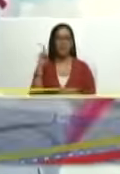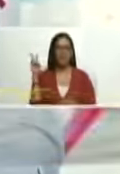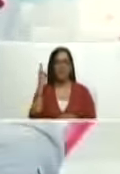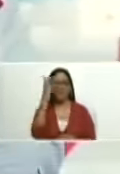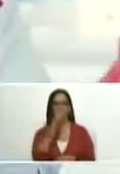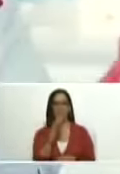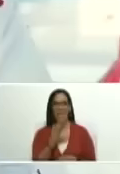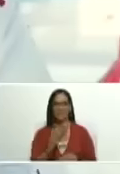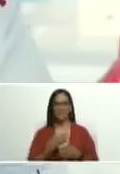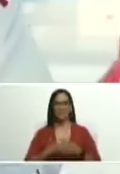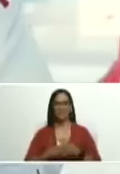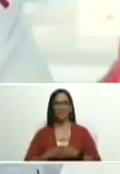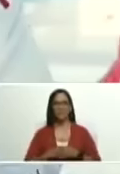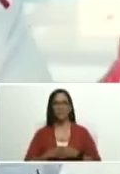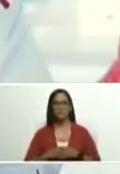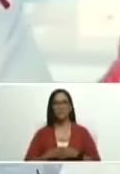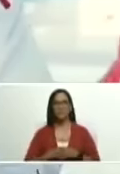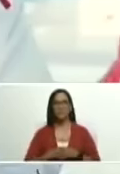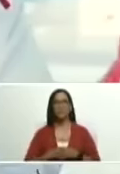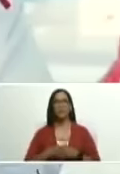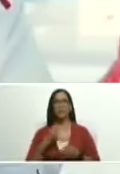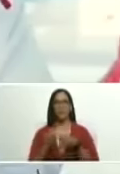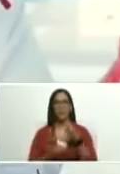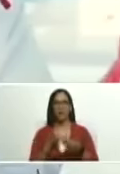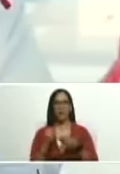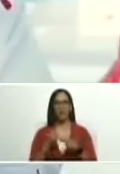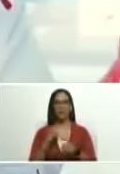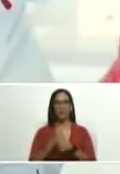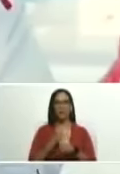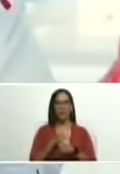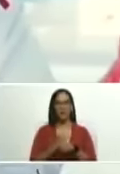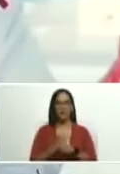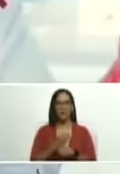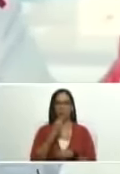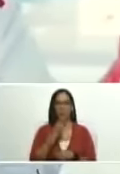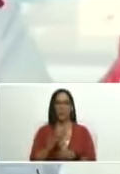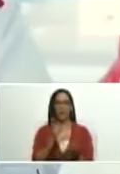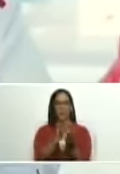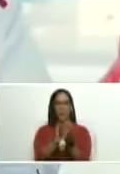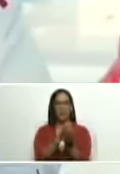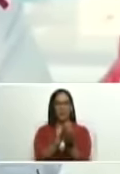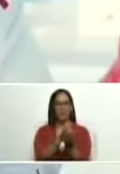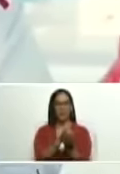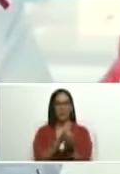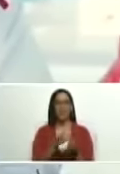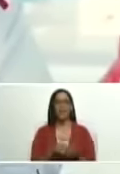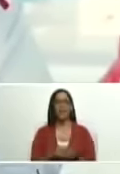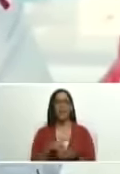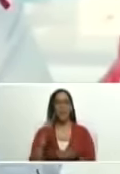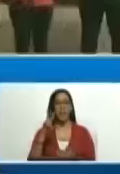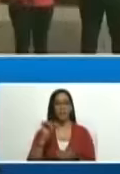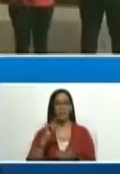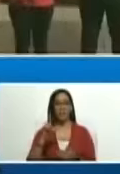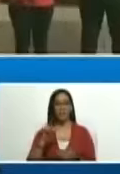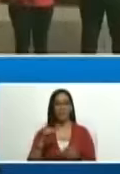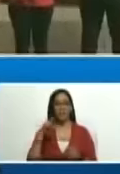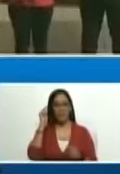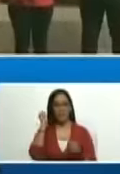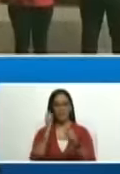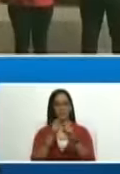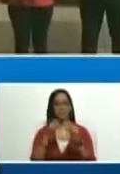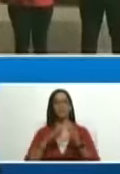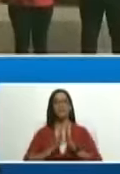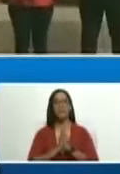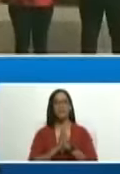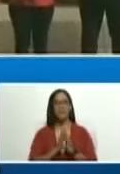Bella. Hemos hecho una gran obra en Margarita, ya en el Valle del Espíritu Santo, en la